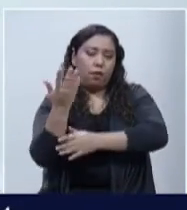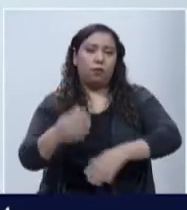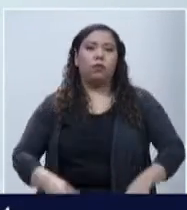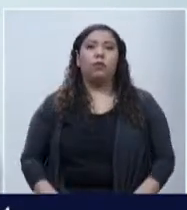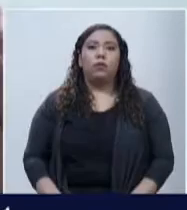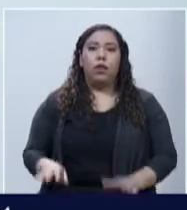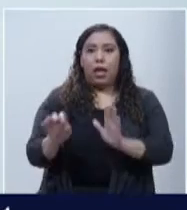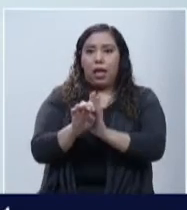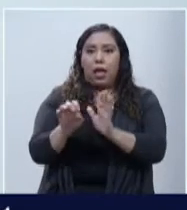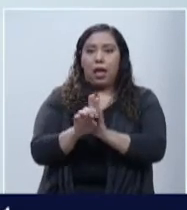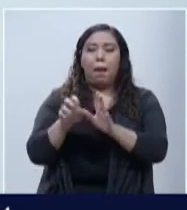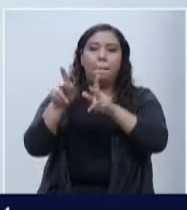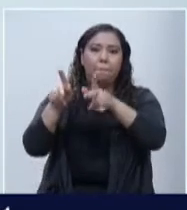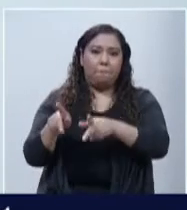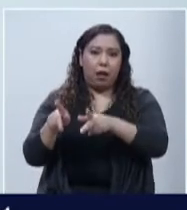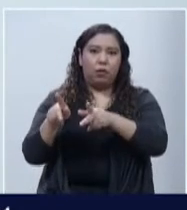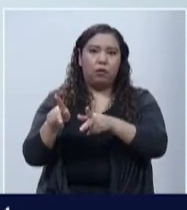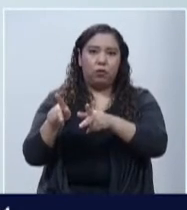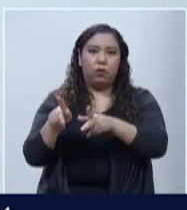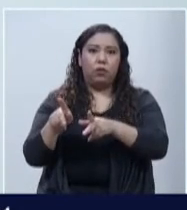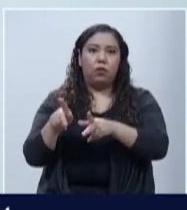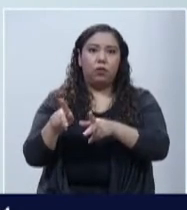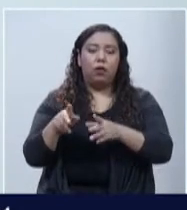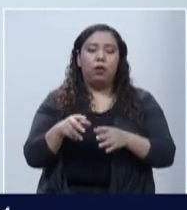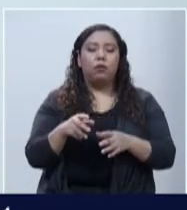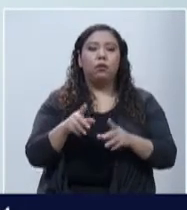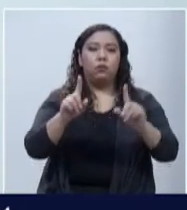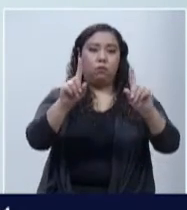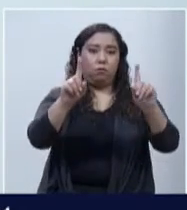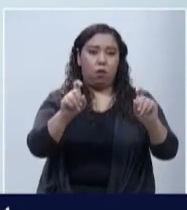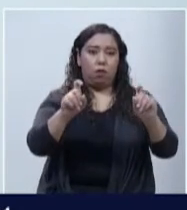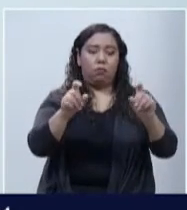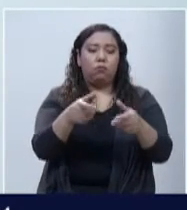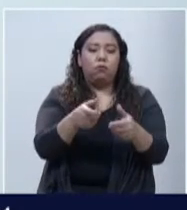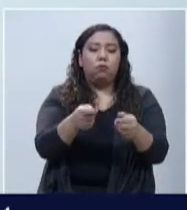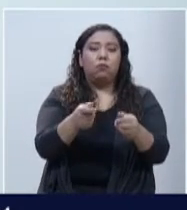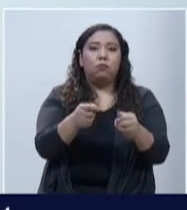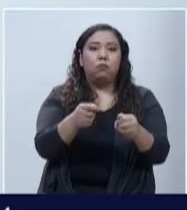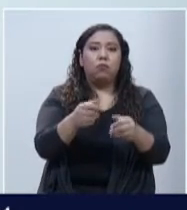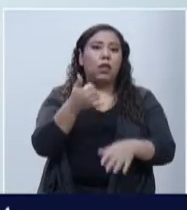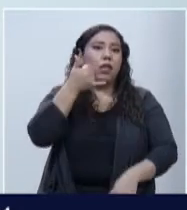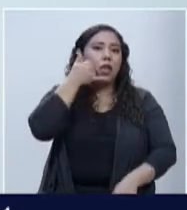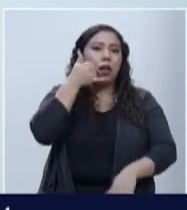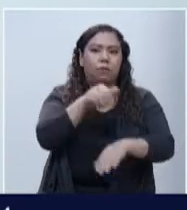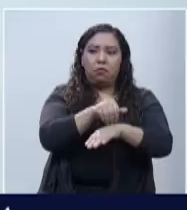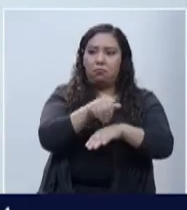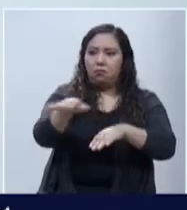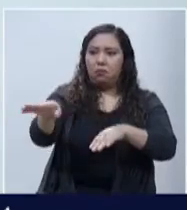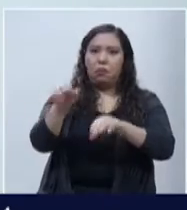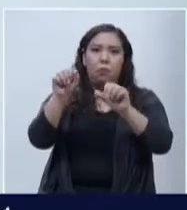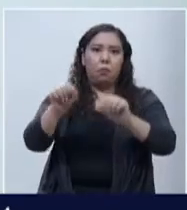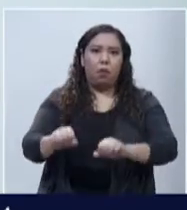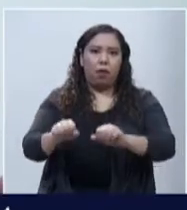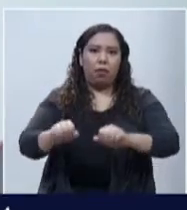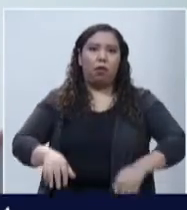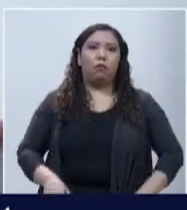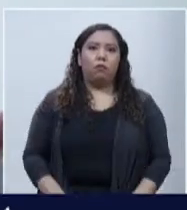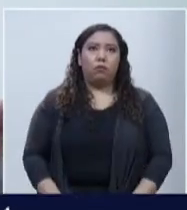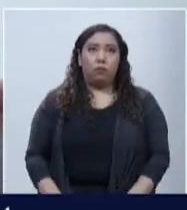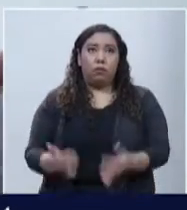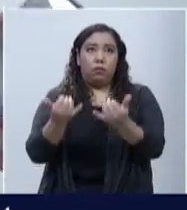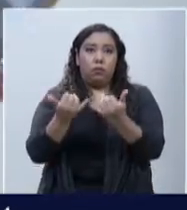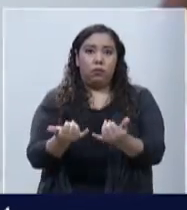puede perfectamente ver su imagen desde un dispositivo por ejemplo hábitat y transmitir